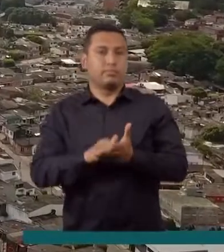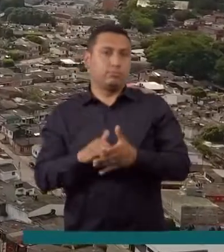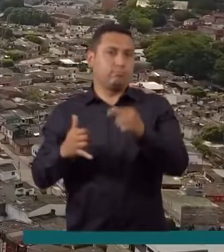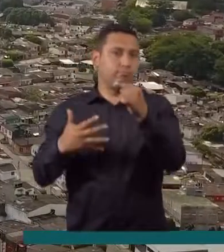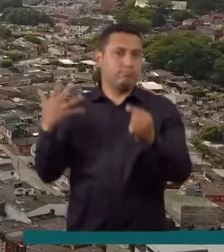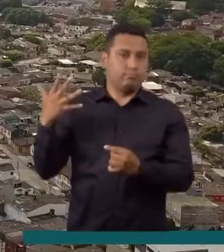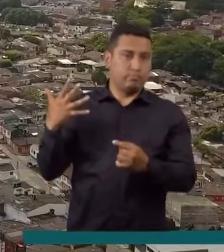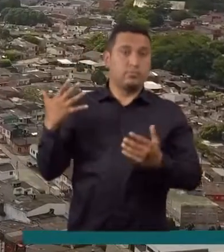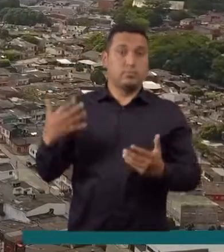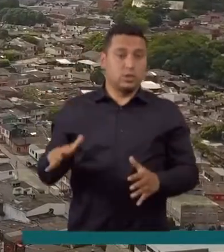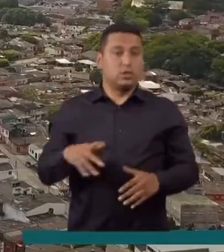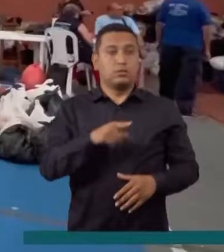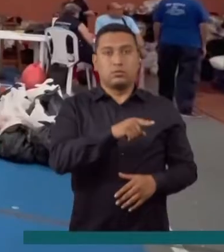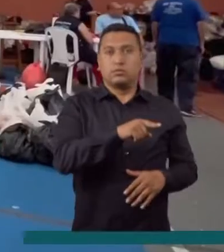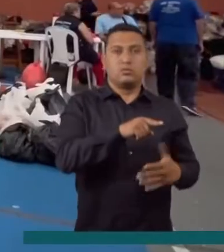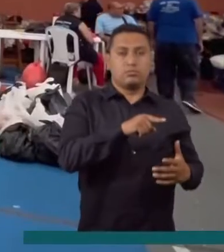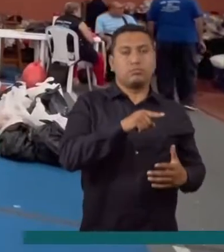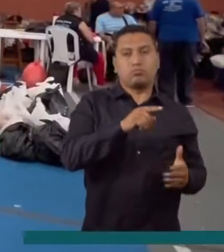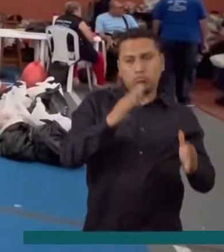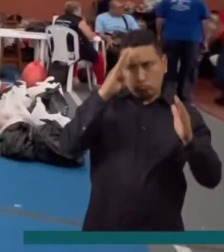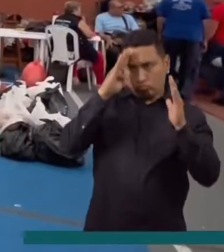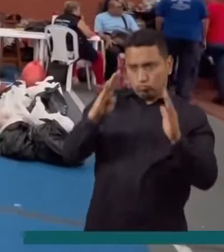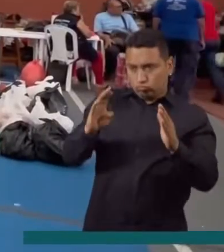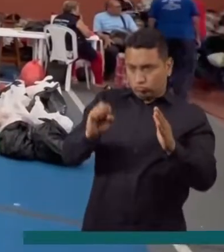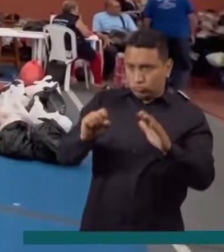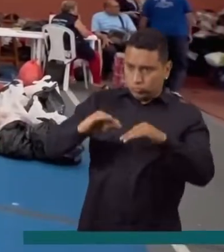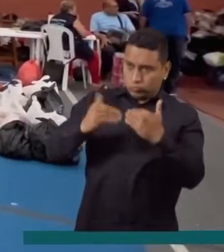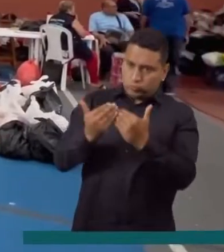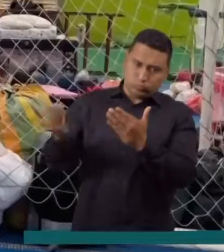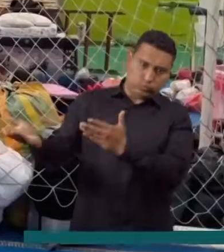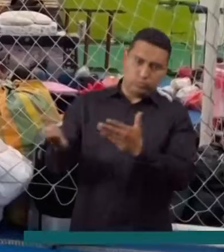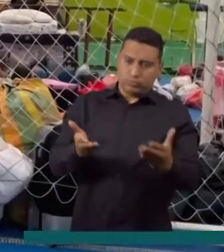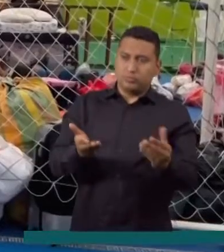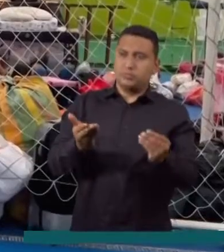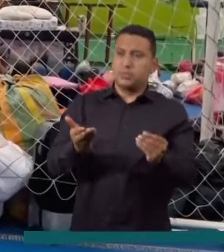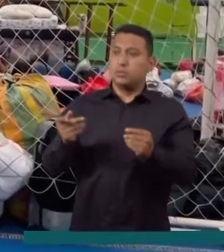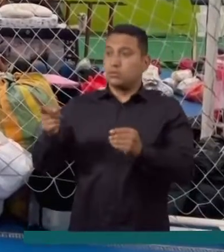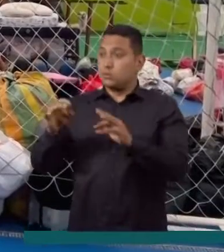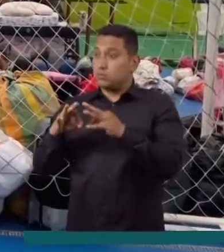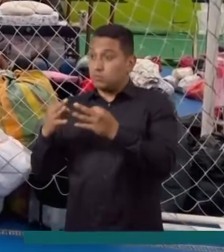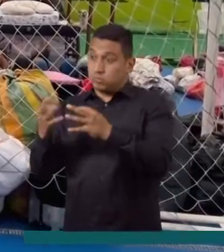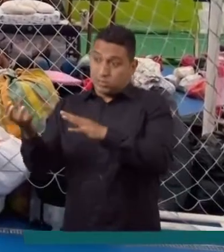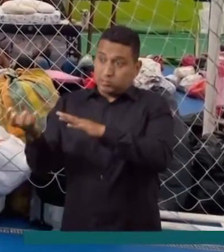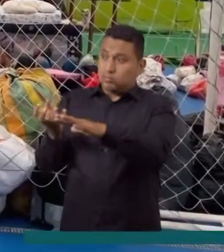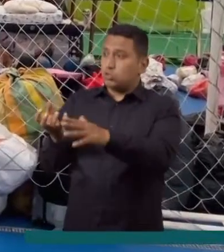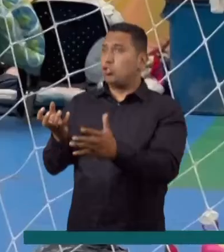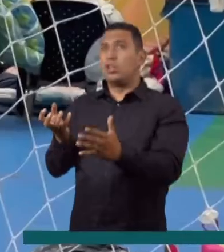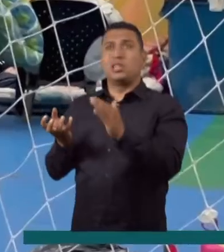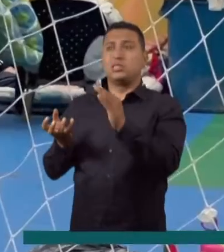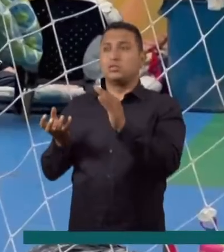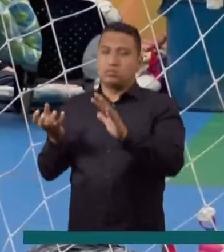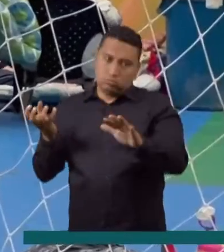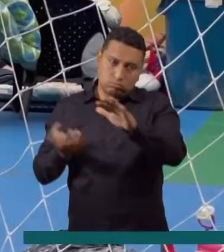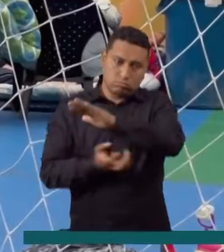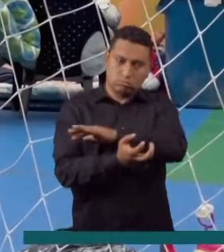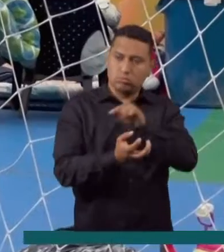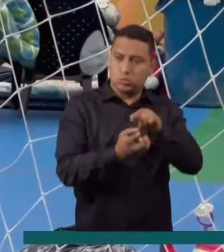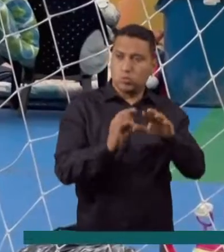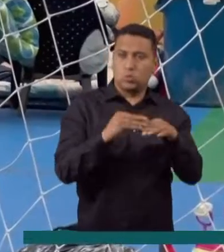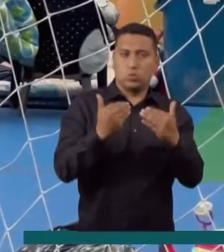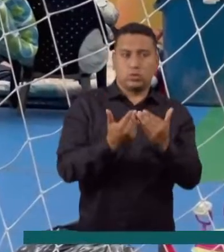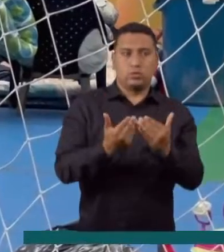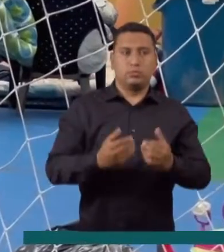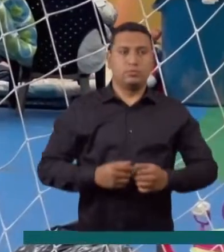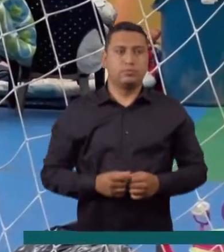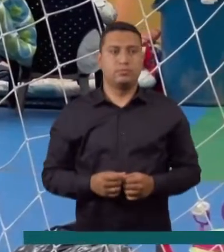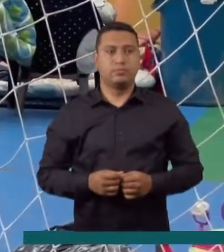ha activado y puesto a disposición los colegios públicos de Villavicencio para que sirvan de albergues en casos donde las familias hayan sido evacuadas o pierdan sus